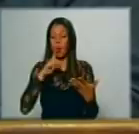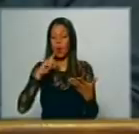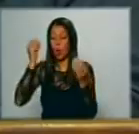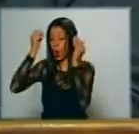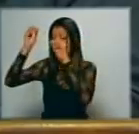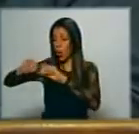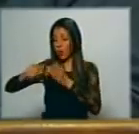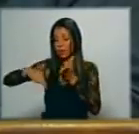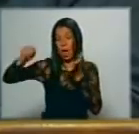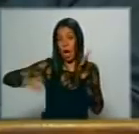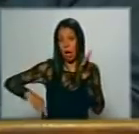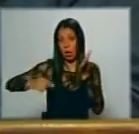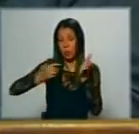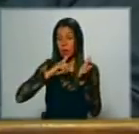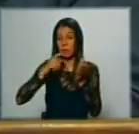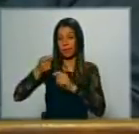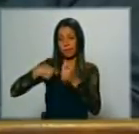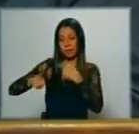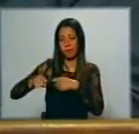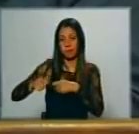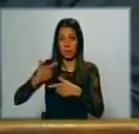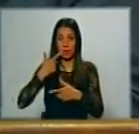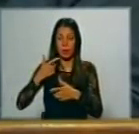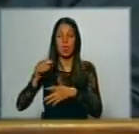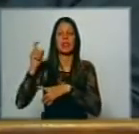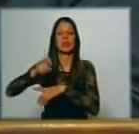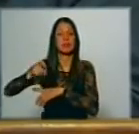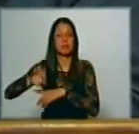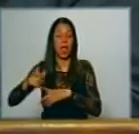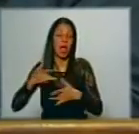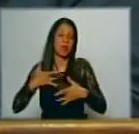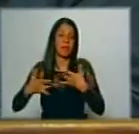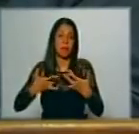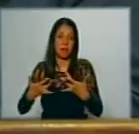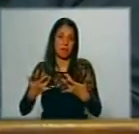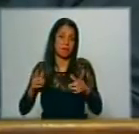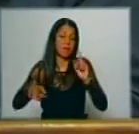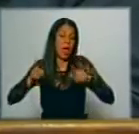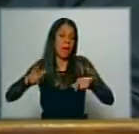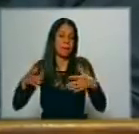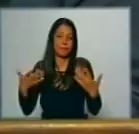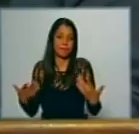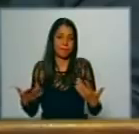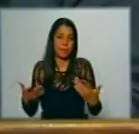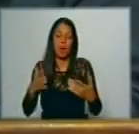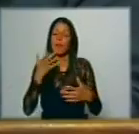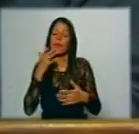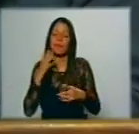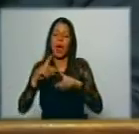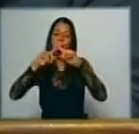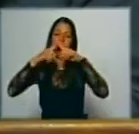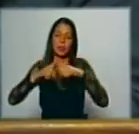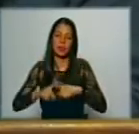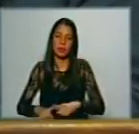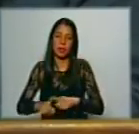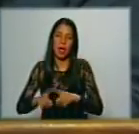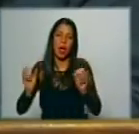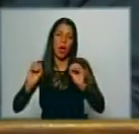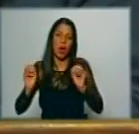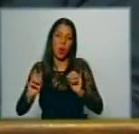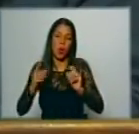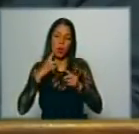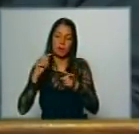sean necesarios para el desarrollo de sus actividades, incluyendo el de administrar y disponer de